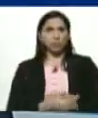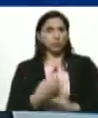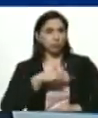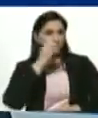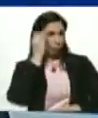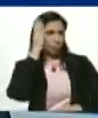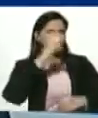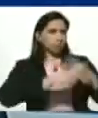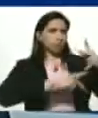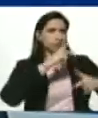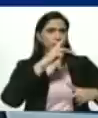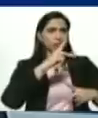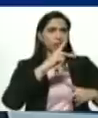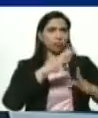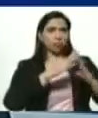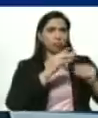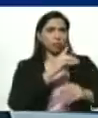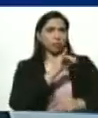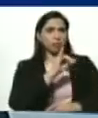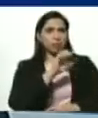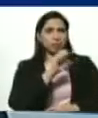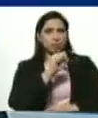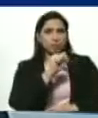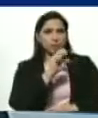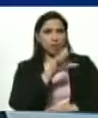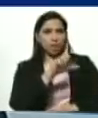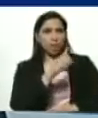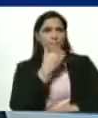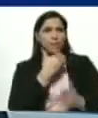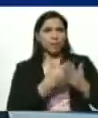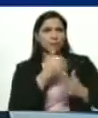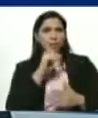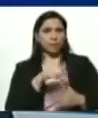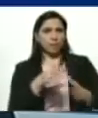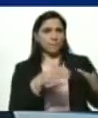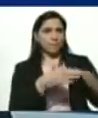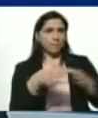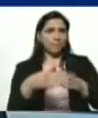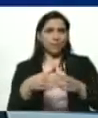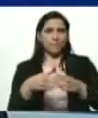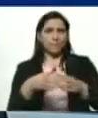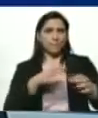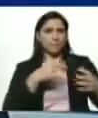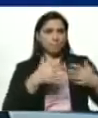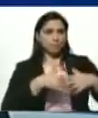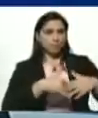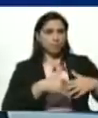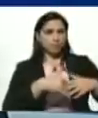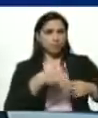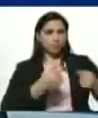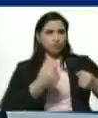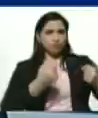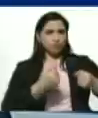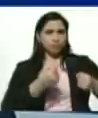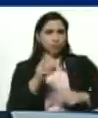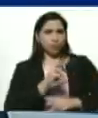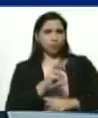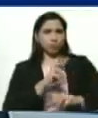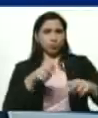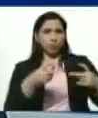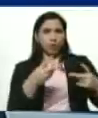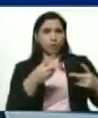capacidad productiva de todo el diésel que demanda el parque automotor venezolano este nuevo esquema de participación